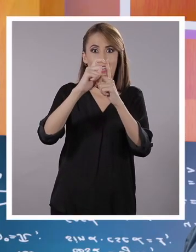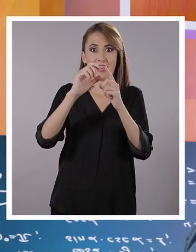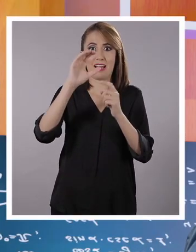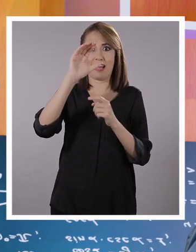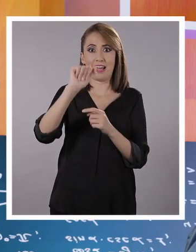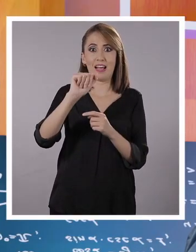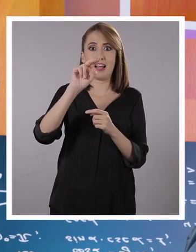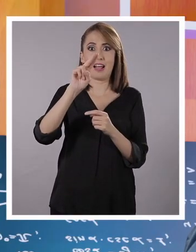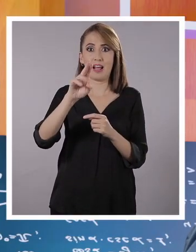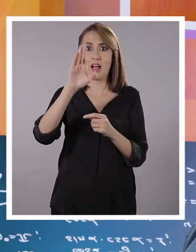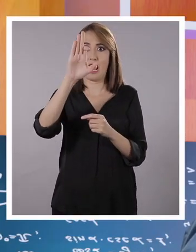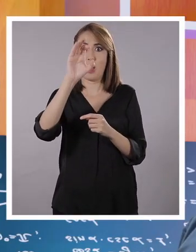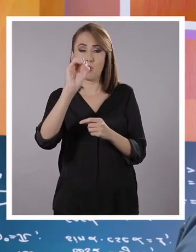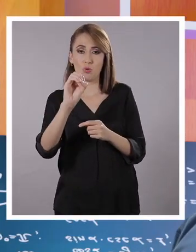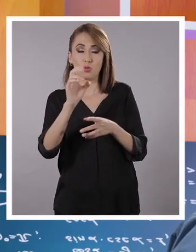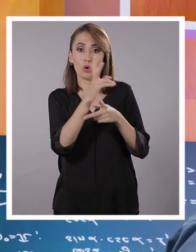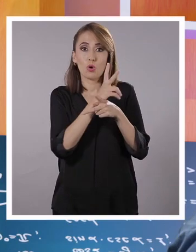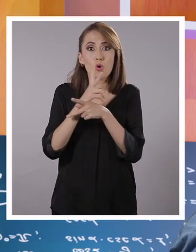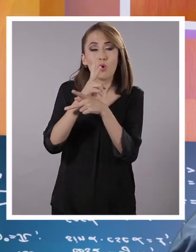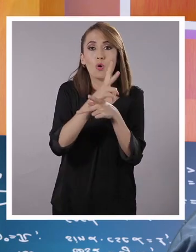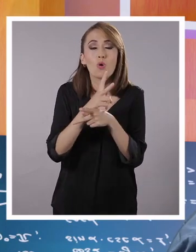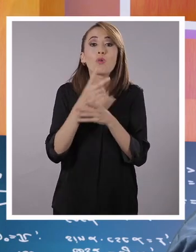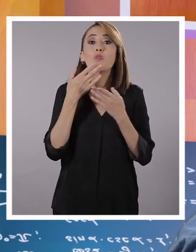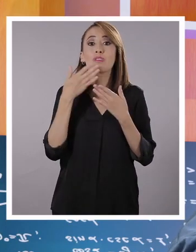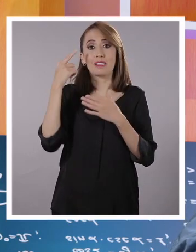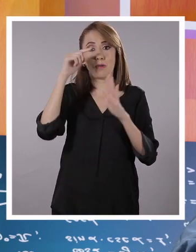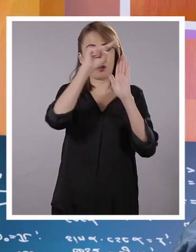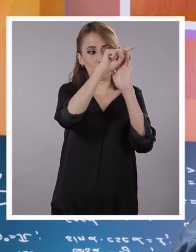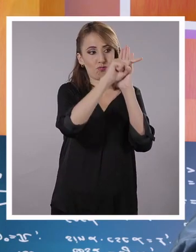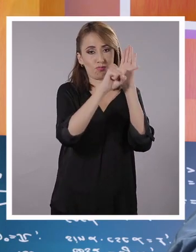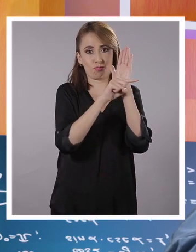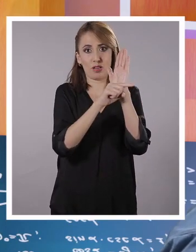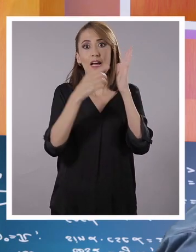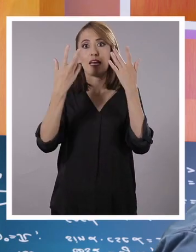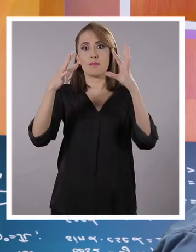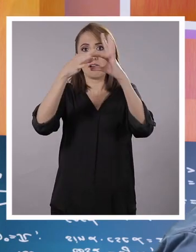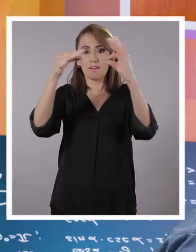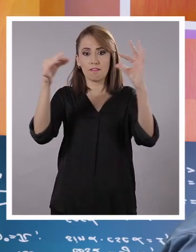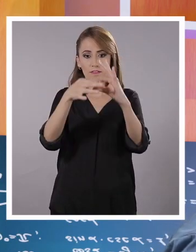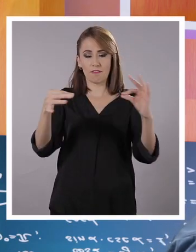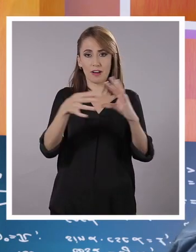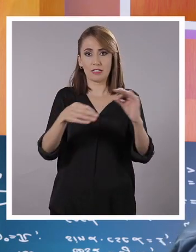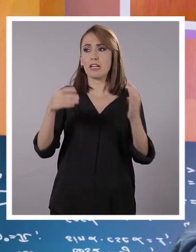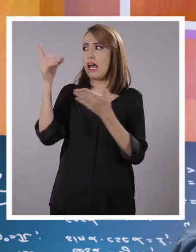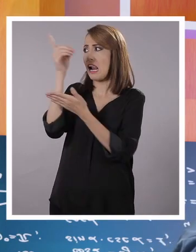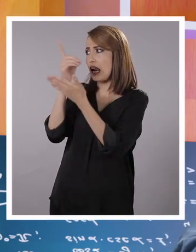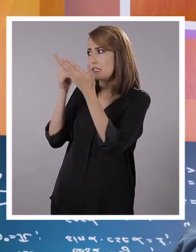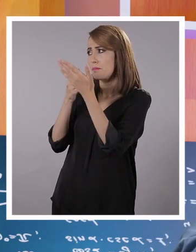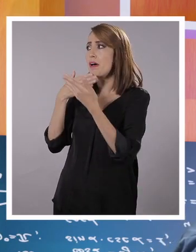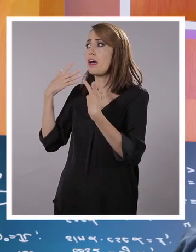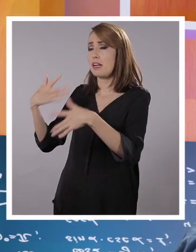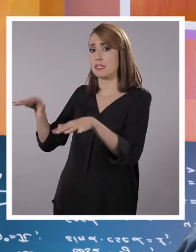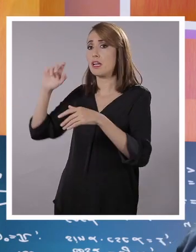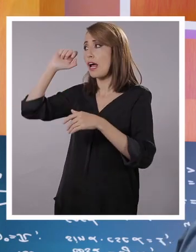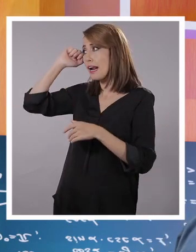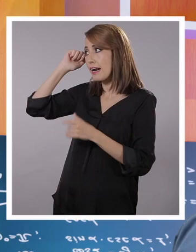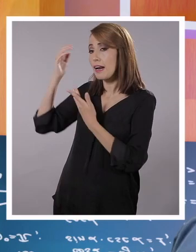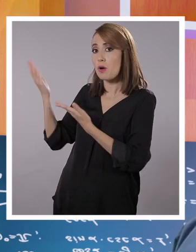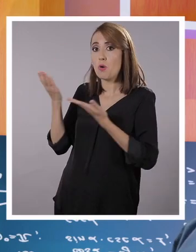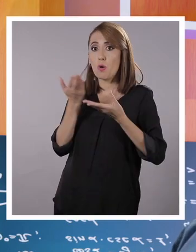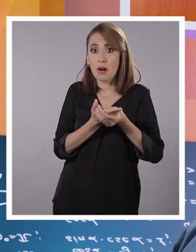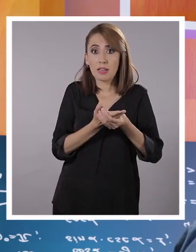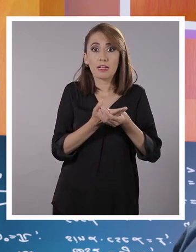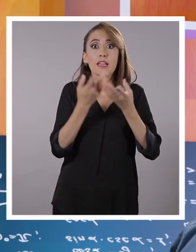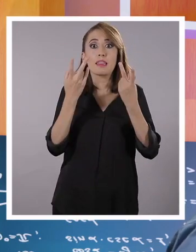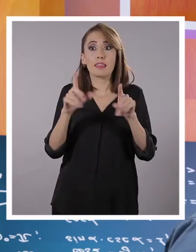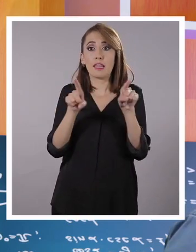¡Qué hermoso! ¡Está genial! Me encanta, los colores son súper bonitos y aparte las imágenes ayudan muchísimo.